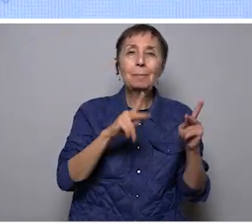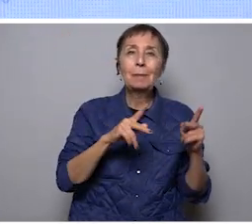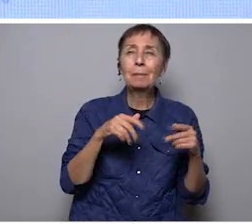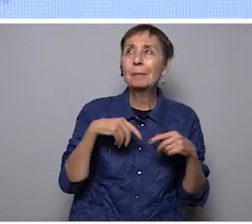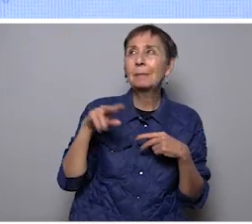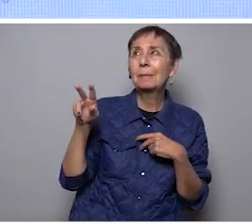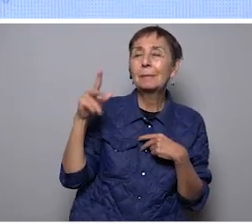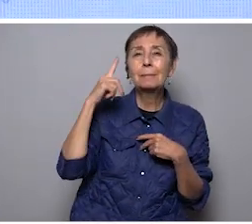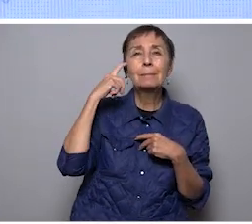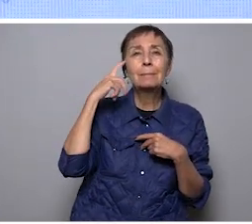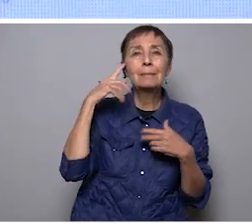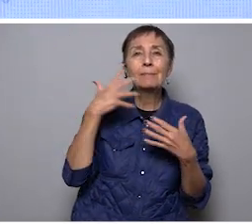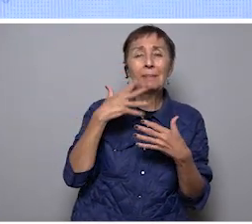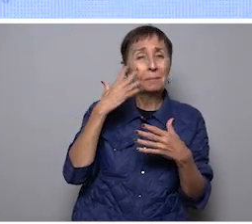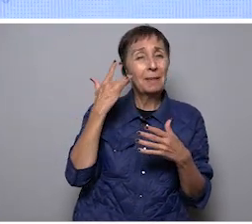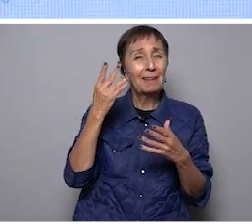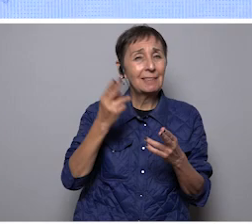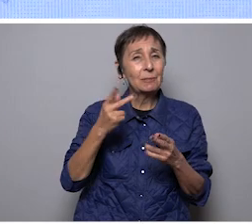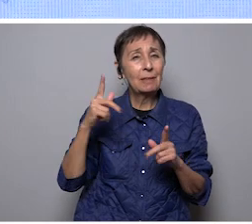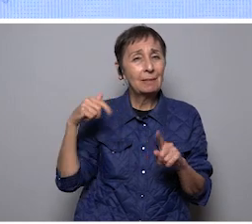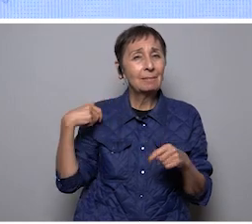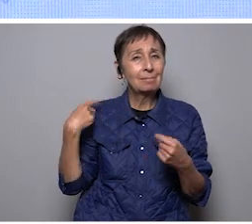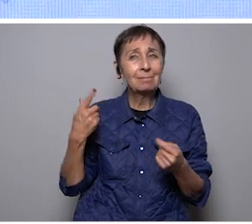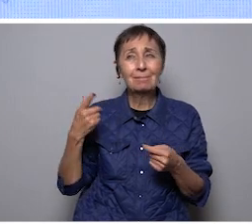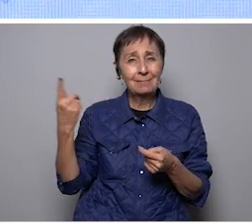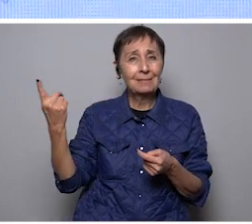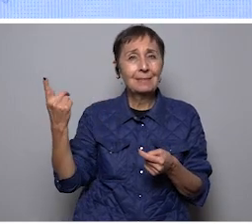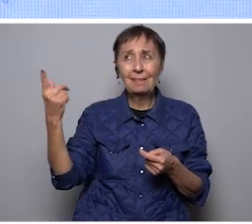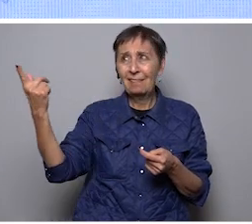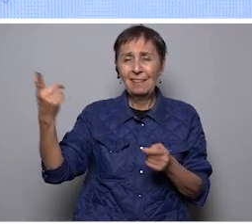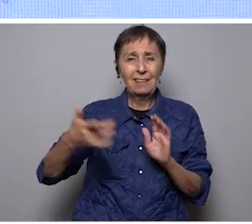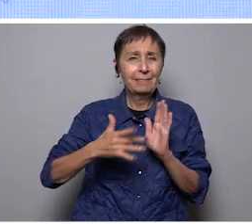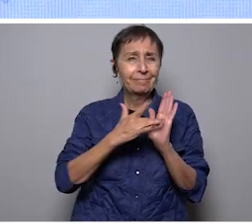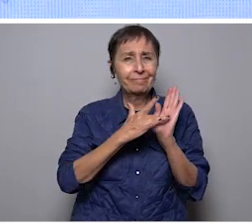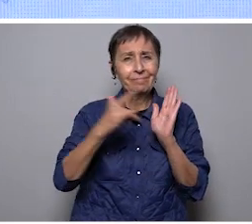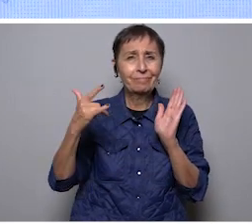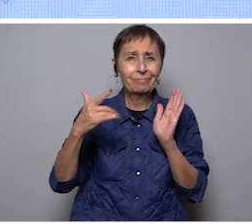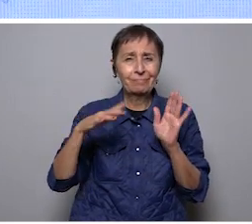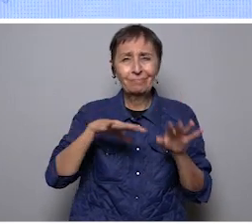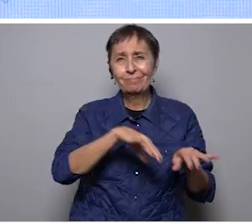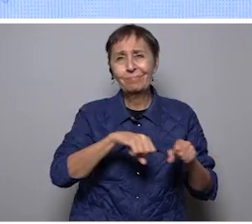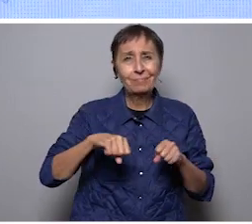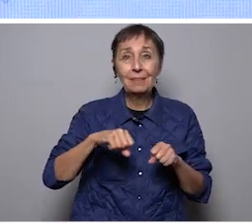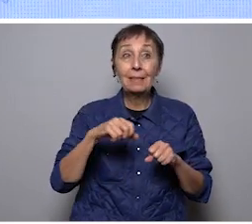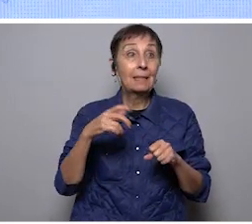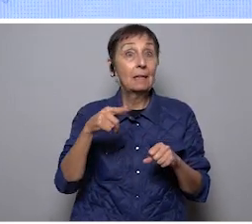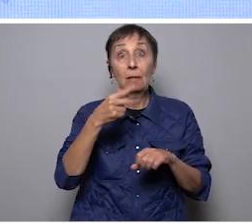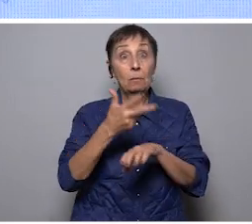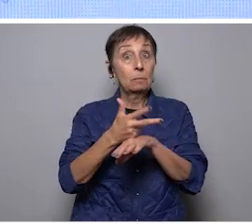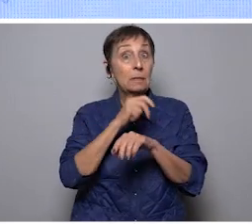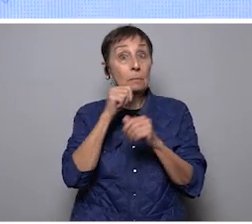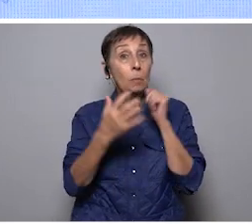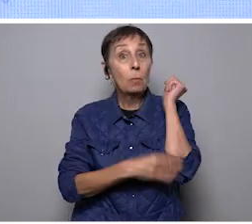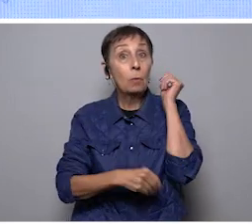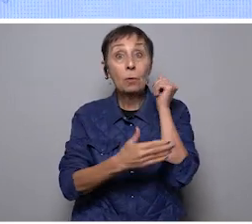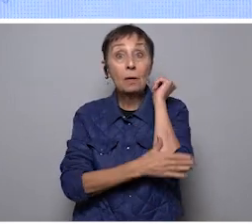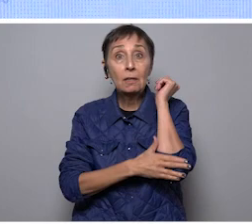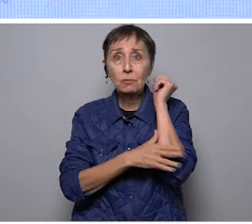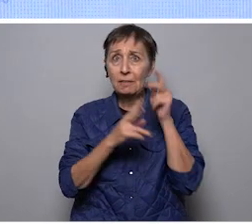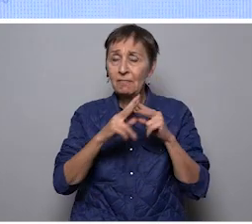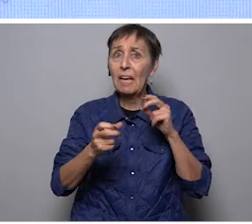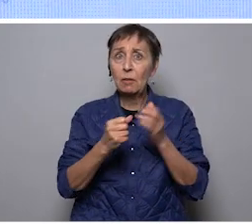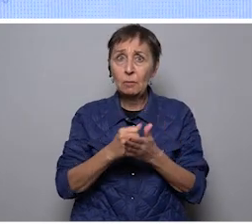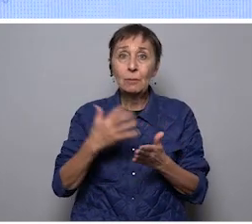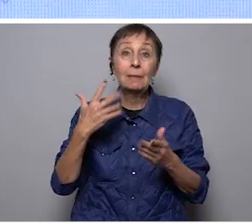han sido históricamente saqueadas Guatemala en realidad no es un país pobre es un país muy rico cada 4 años llega un ladrón que la